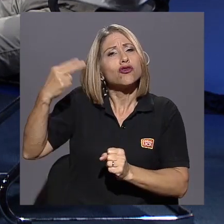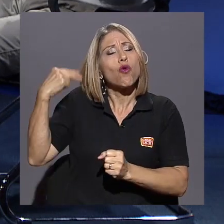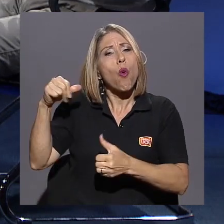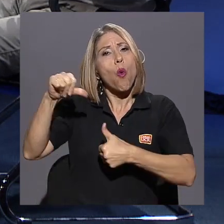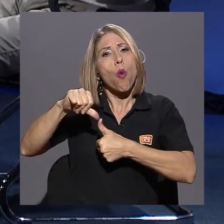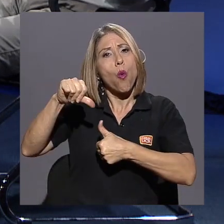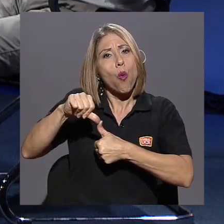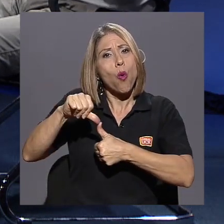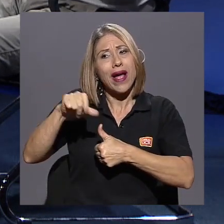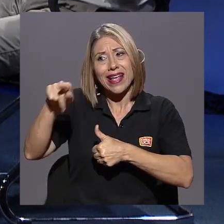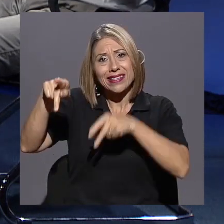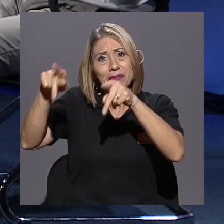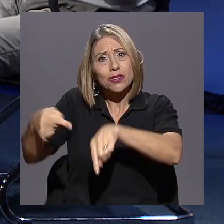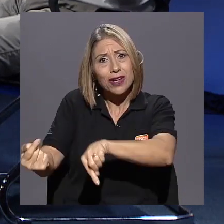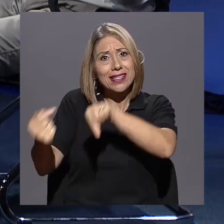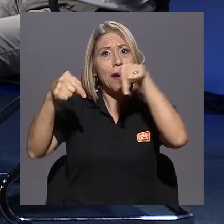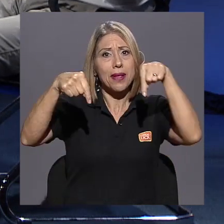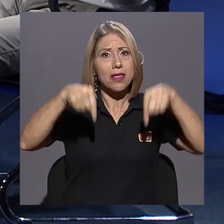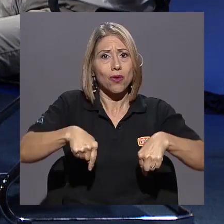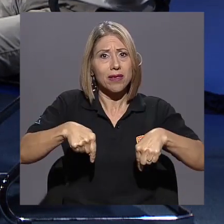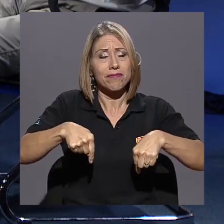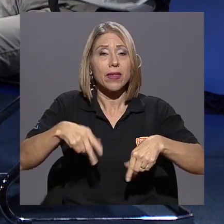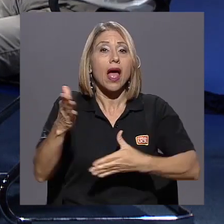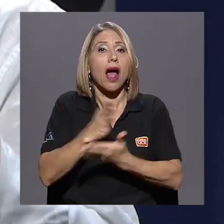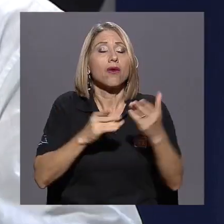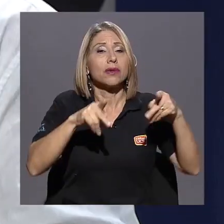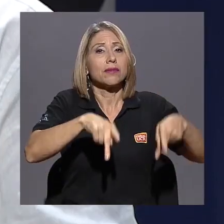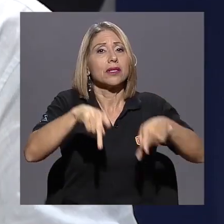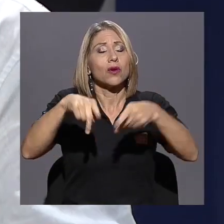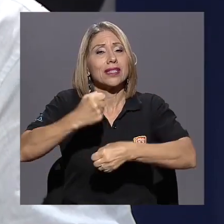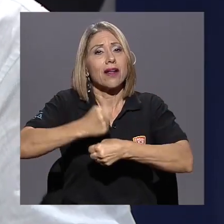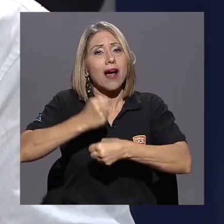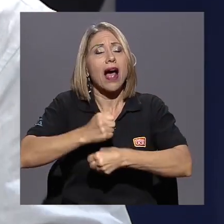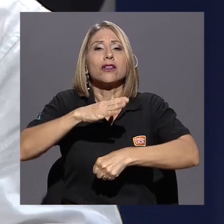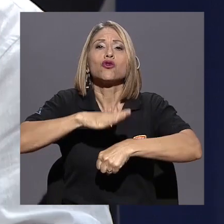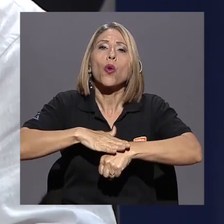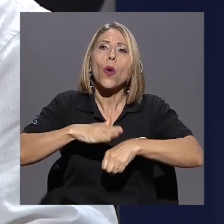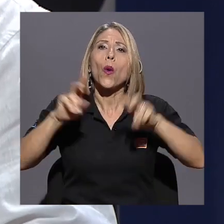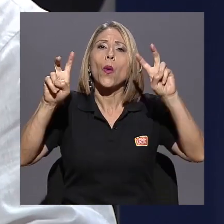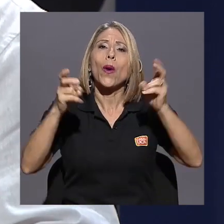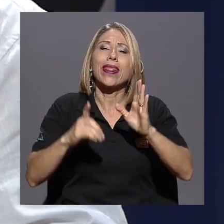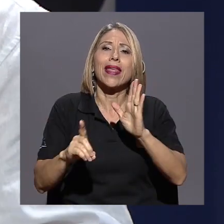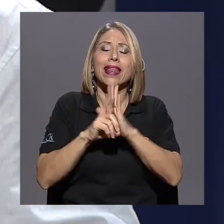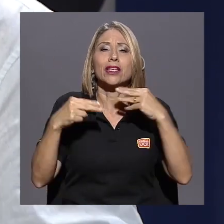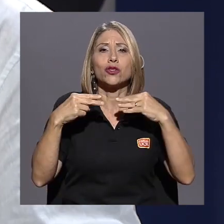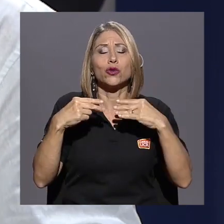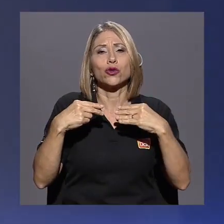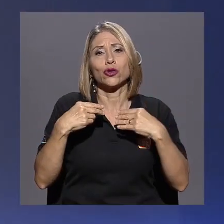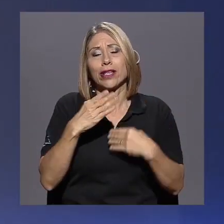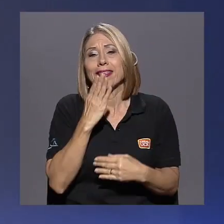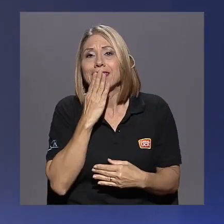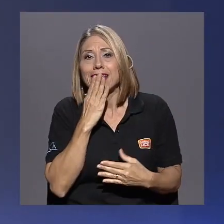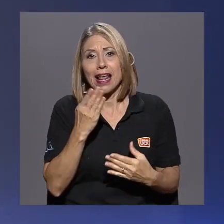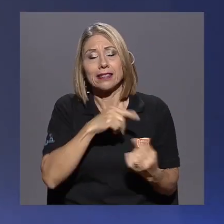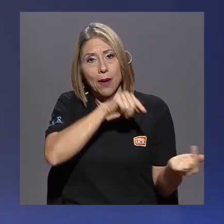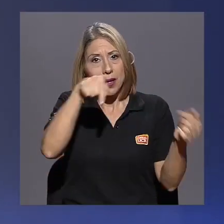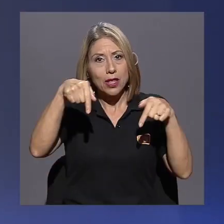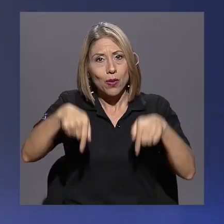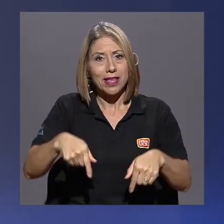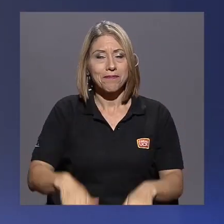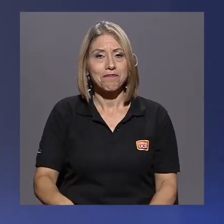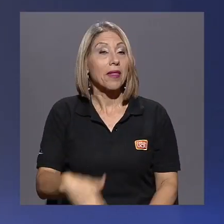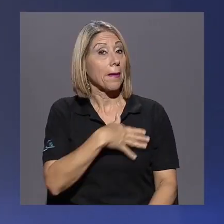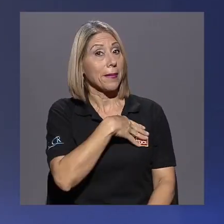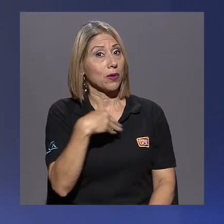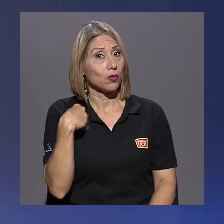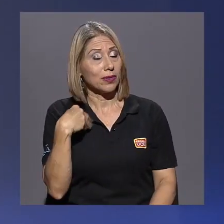venido aquí hay personas que trabajan acerca de derechos indígenas que han venido aquí porque de eso me gustaría como